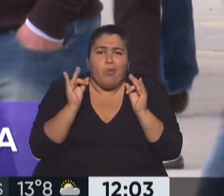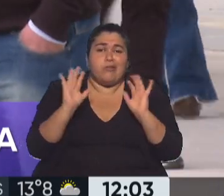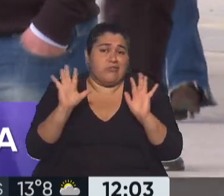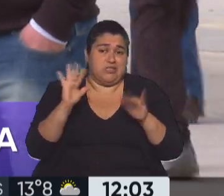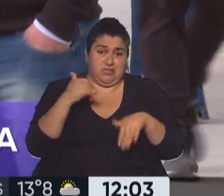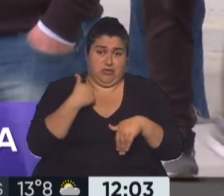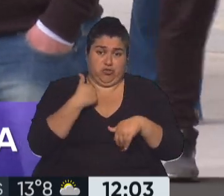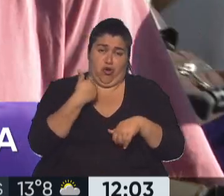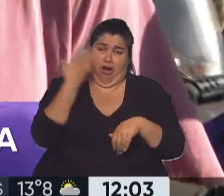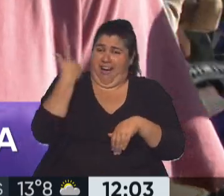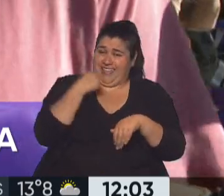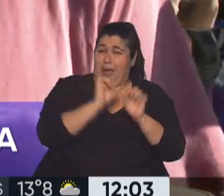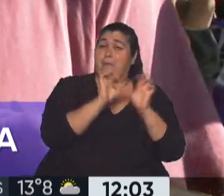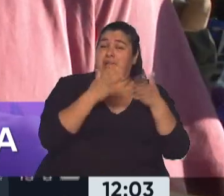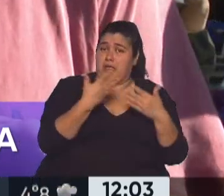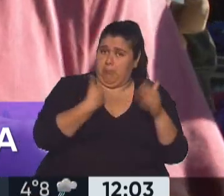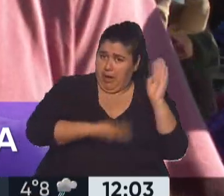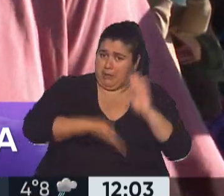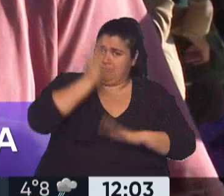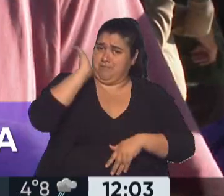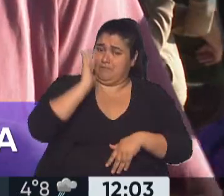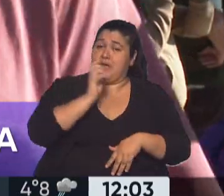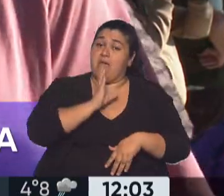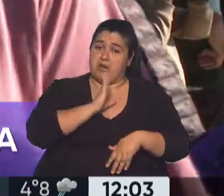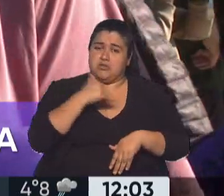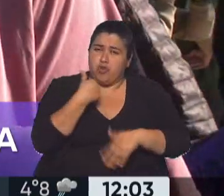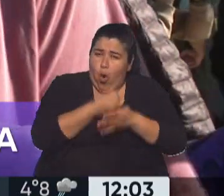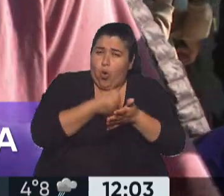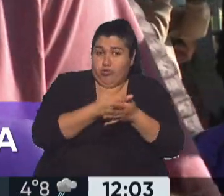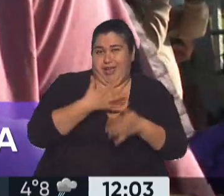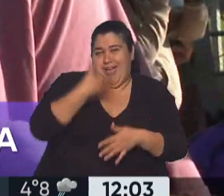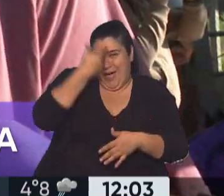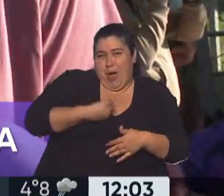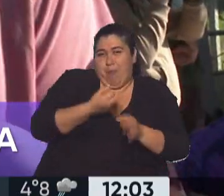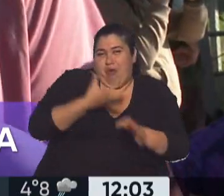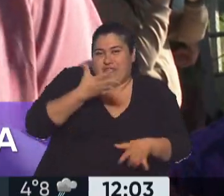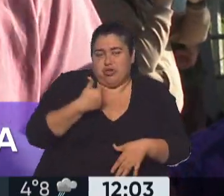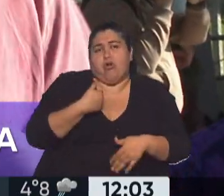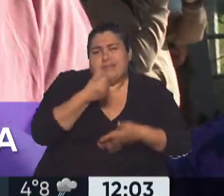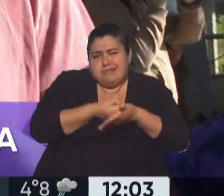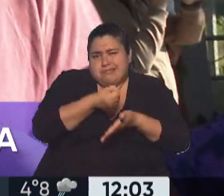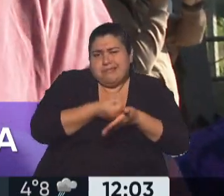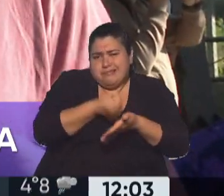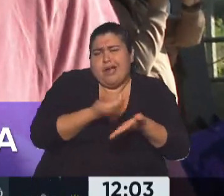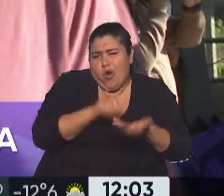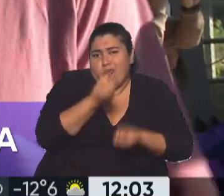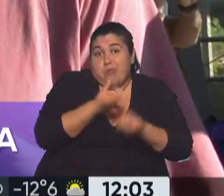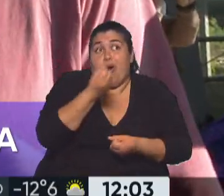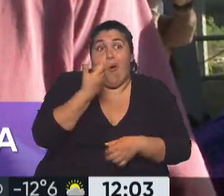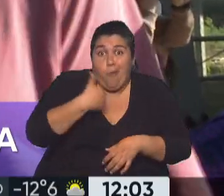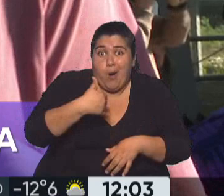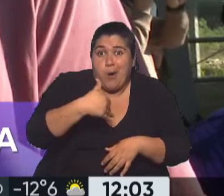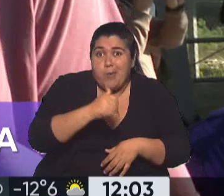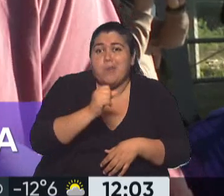cuarentena fui a Israel y luché mucho para ir haciéndome un lugar en mi profesión y cuando estaba por despegar, estaba